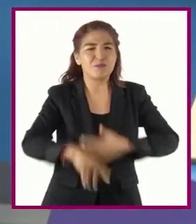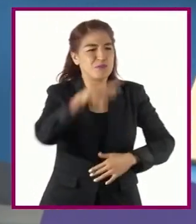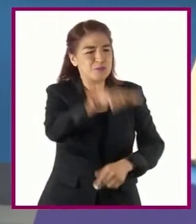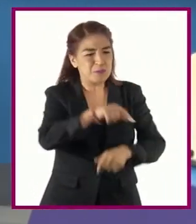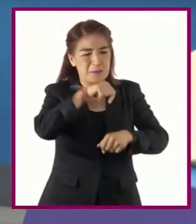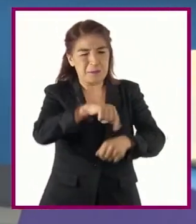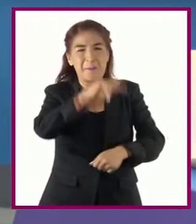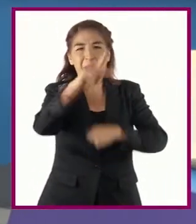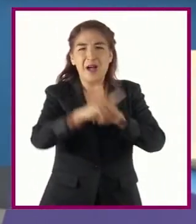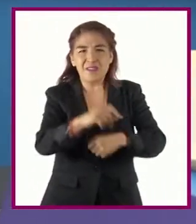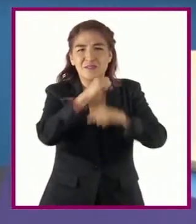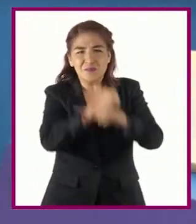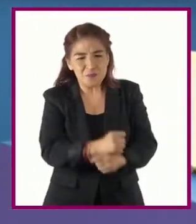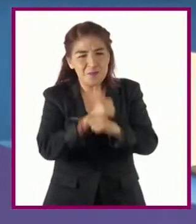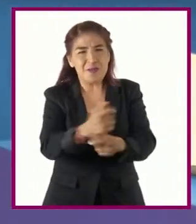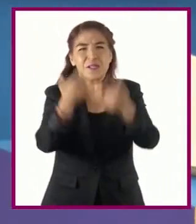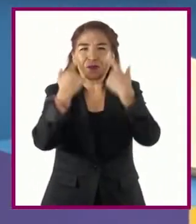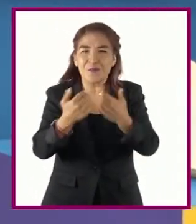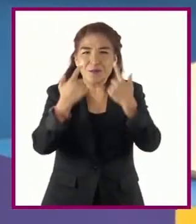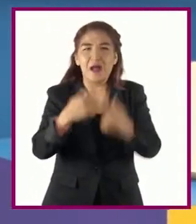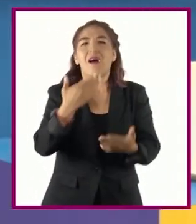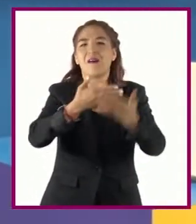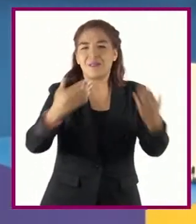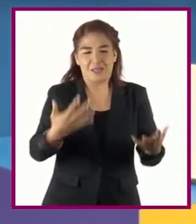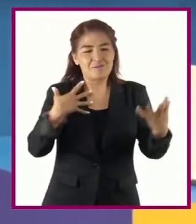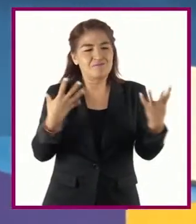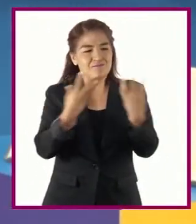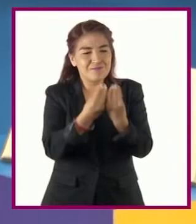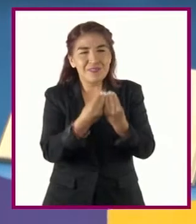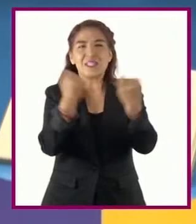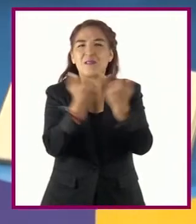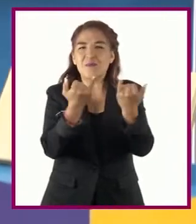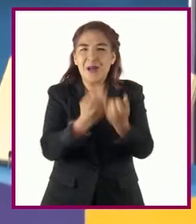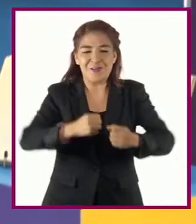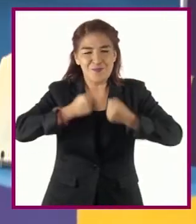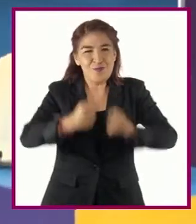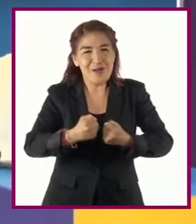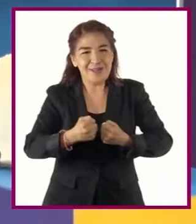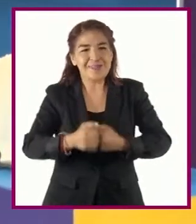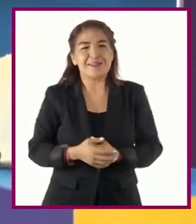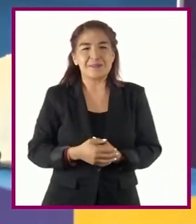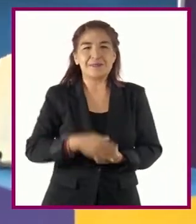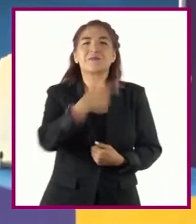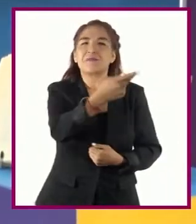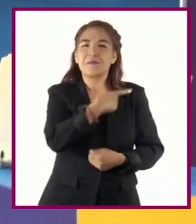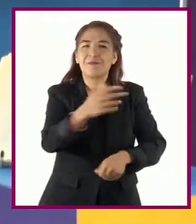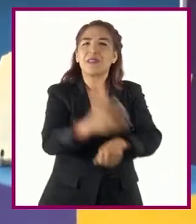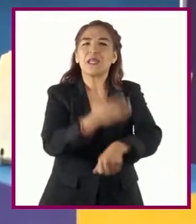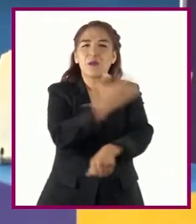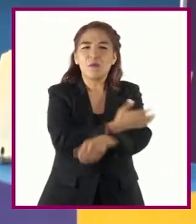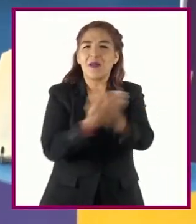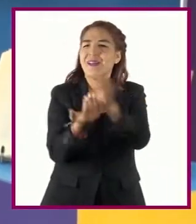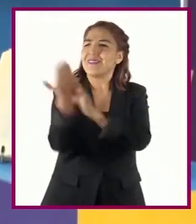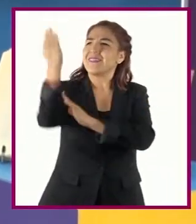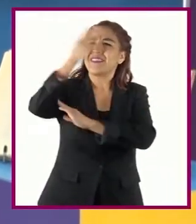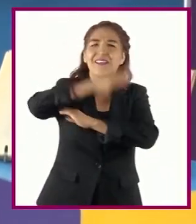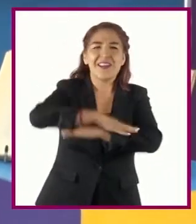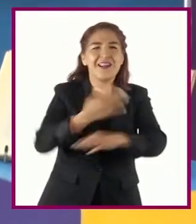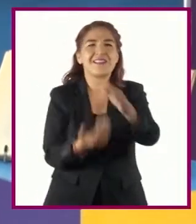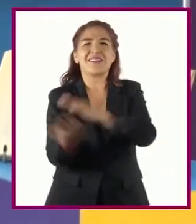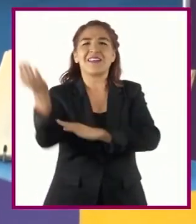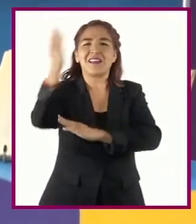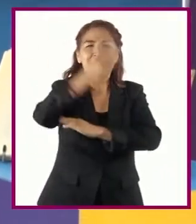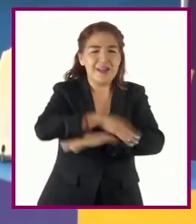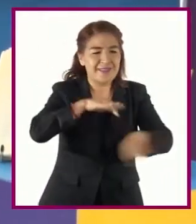lágrimas conmigo. Ahora quiero caminar contigo, relampagueante. Acompañarte en tu jornada, porque soy un hombre